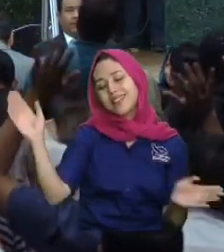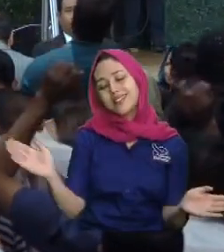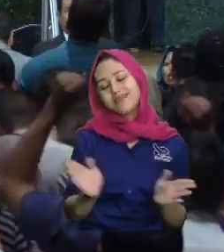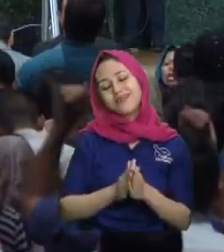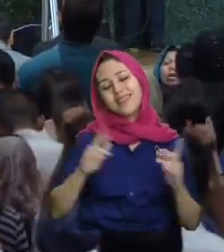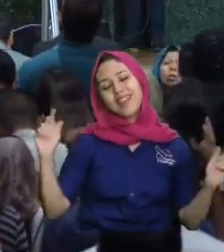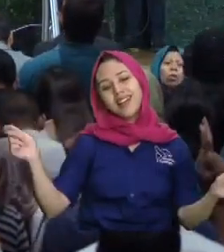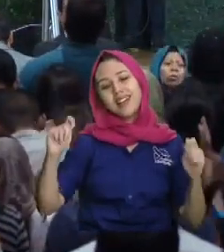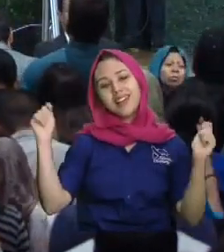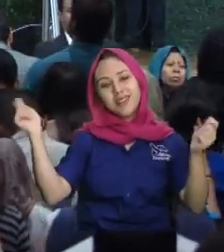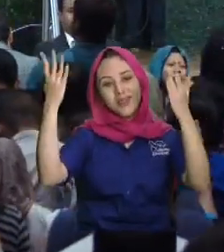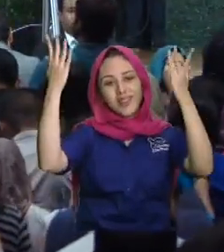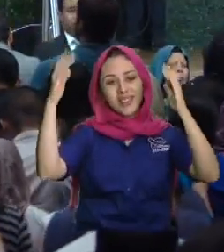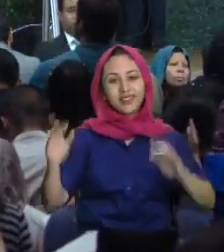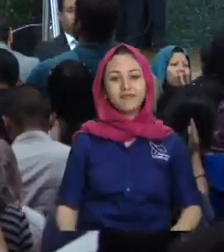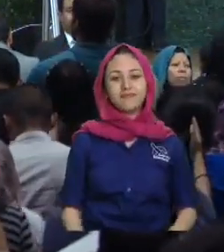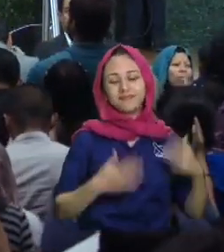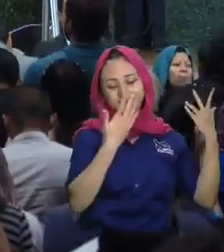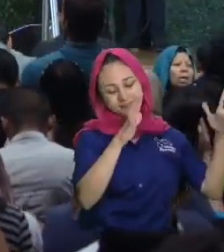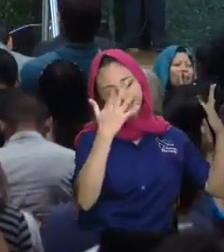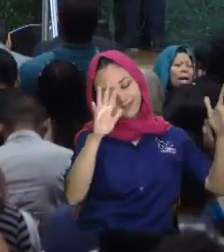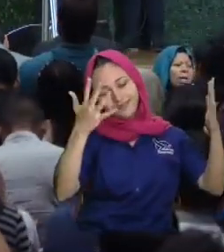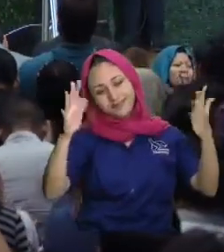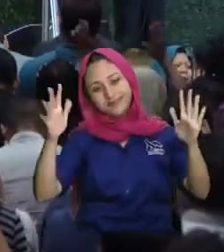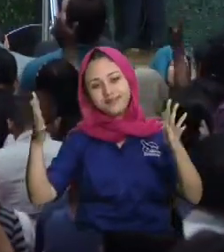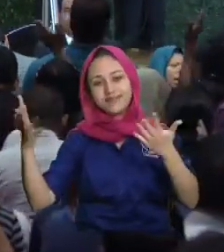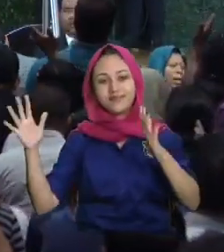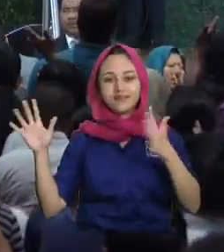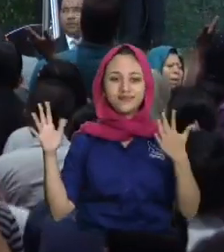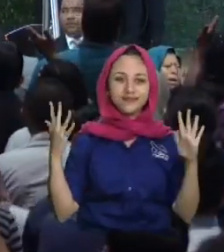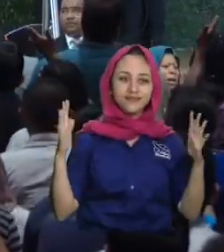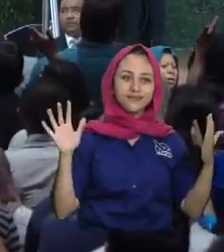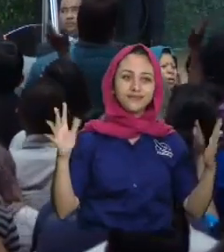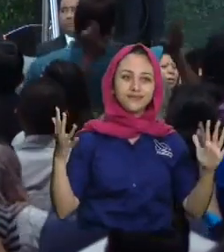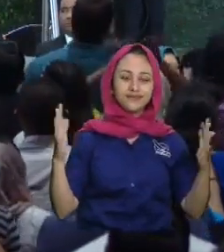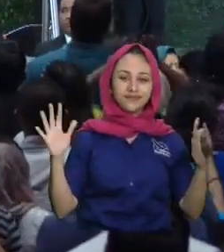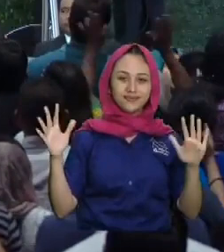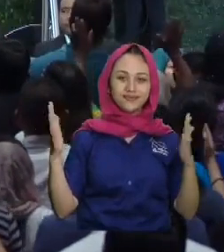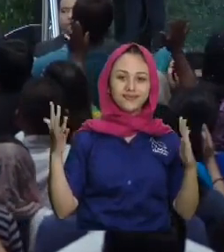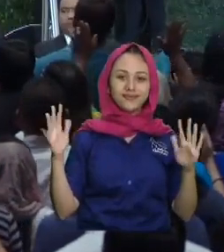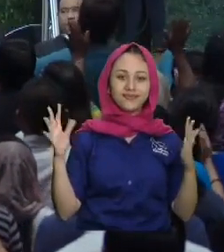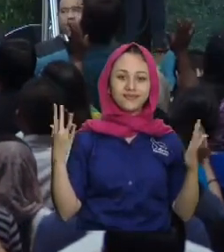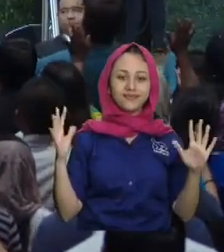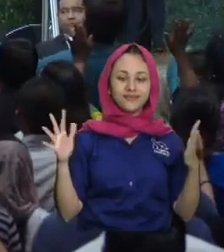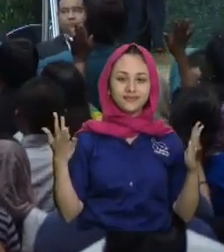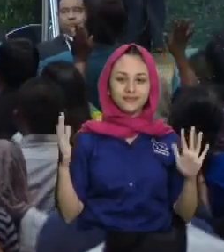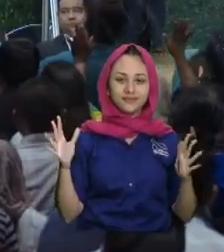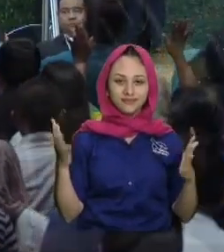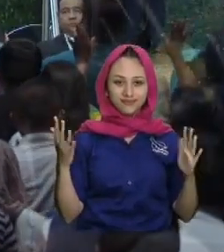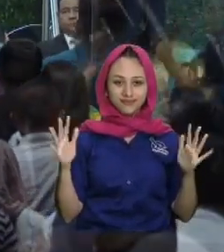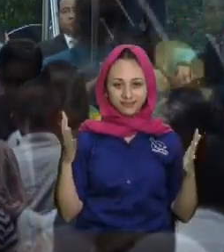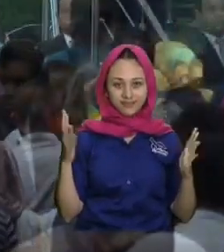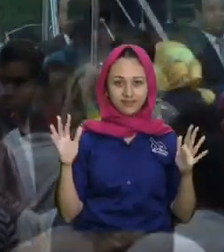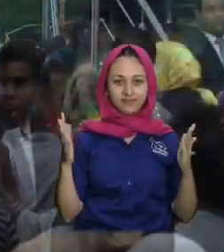Aleluya, dale un aplauso al Rey bendito.